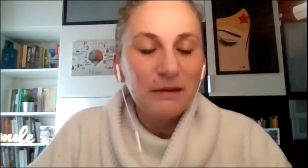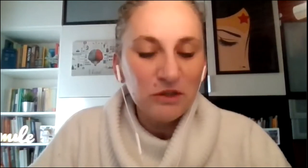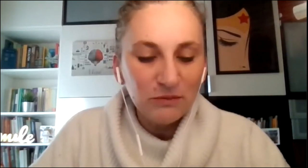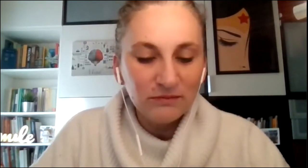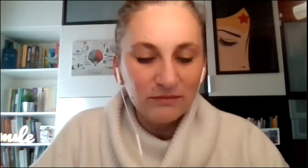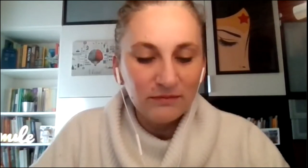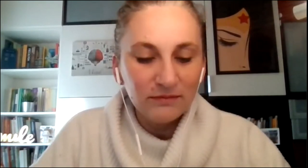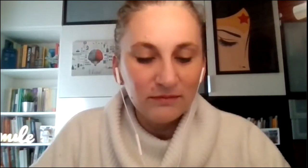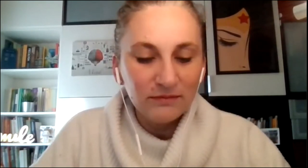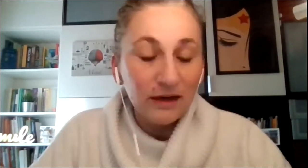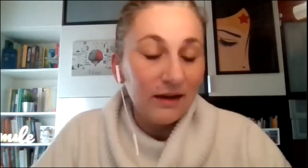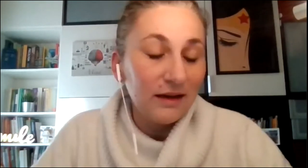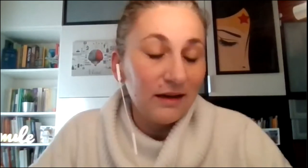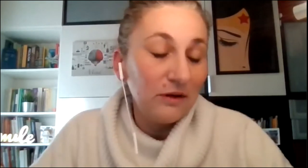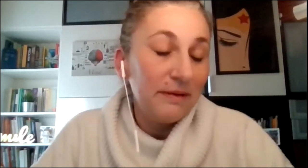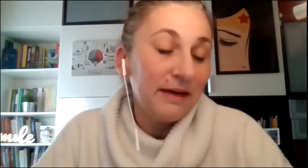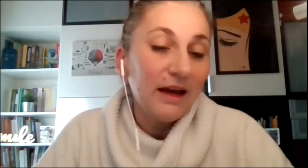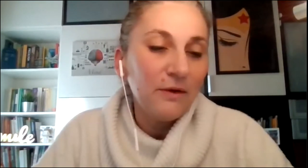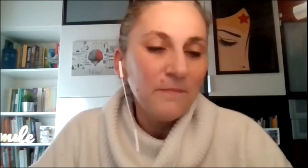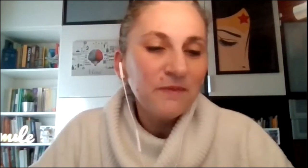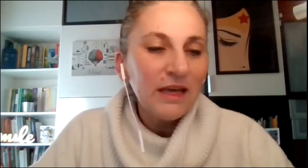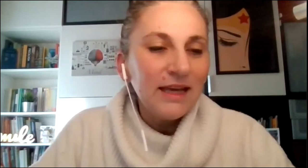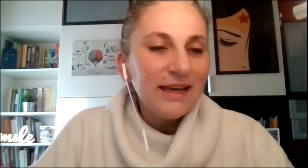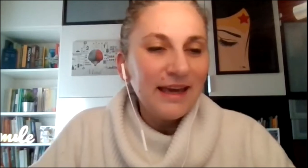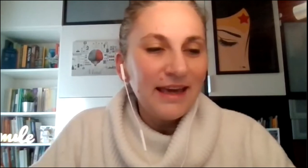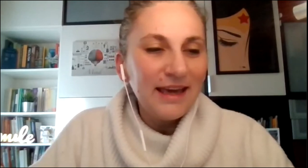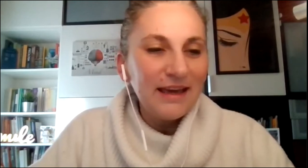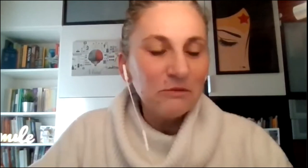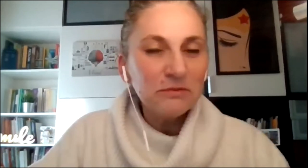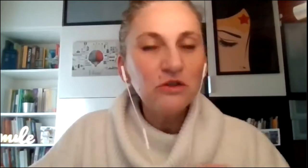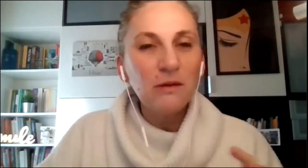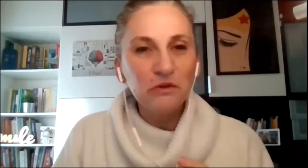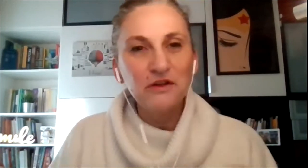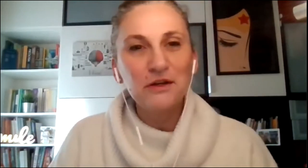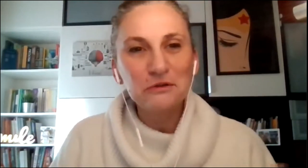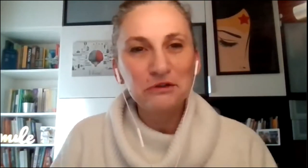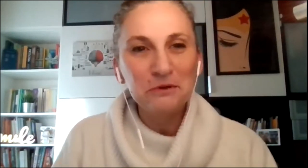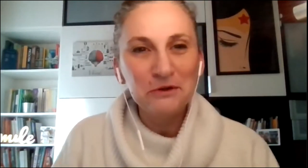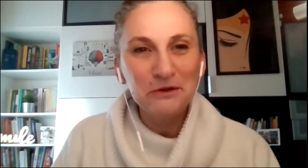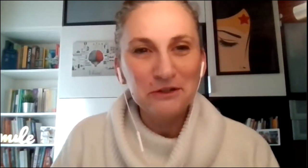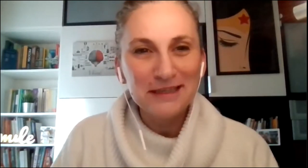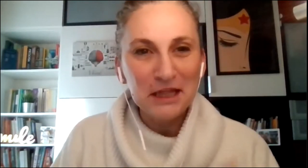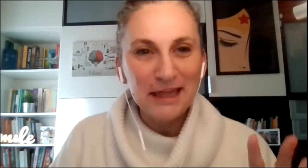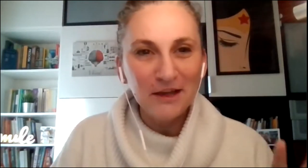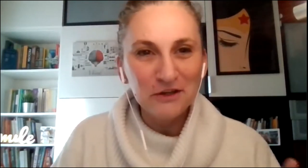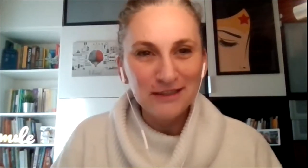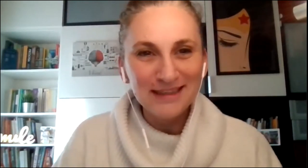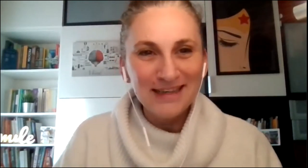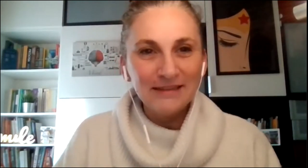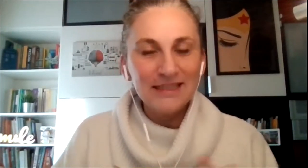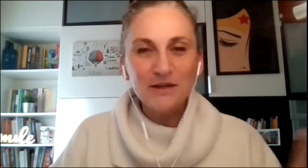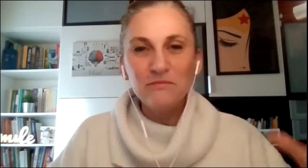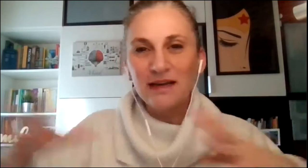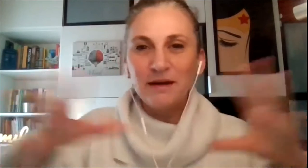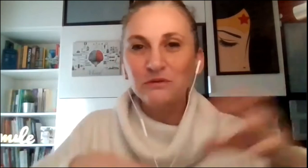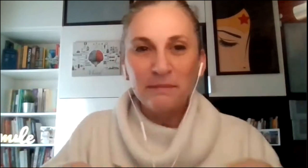Nosotros vamos a un hipermercado que hemos visto la evolución en los últimos 15 años